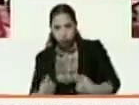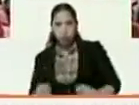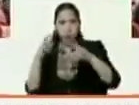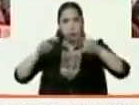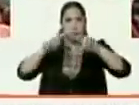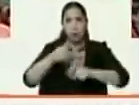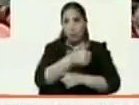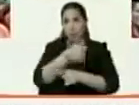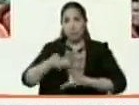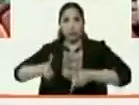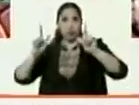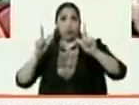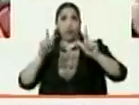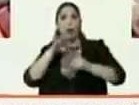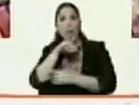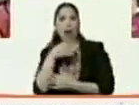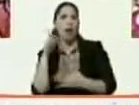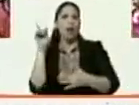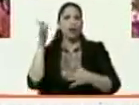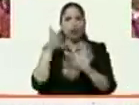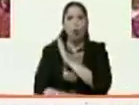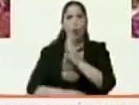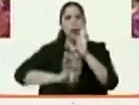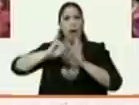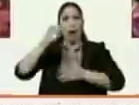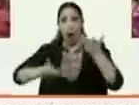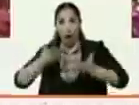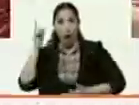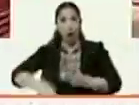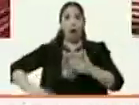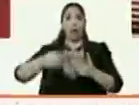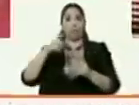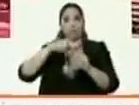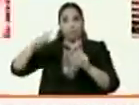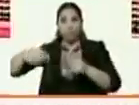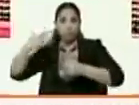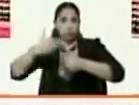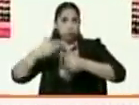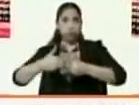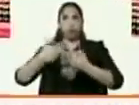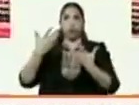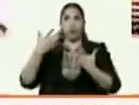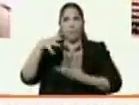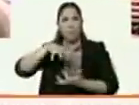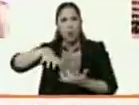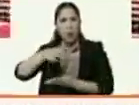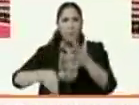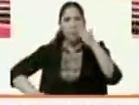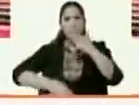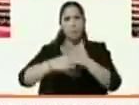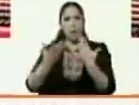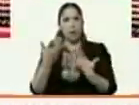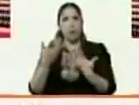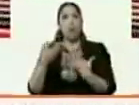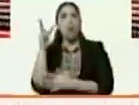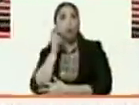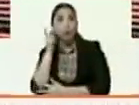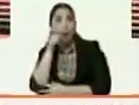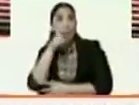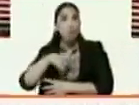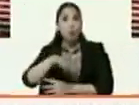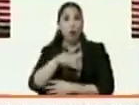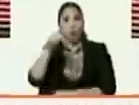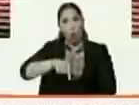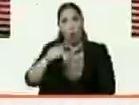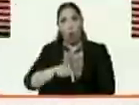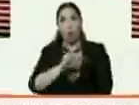cada quien hablara del gas y de la gasolina y de la electricidad y de los problemas. Fuimos a escuchar a la gente. Y hoy,